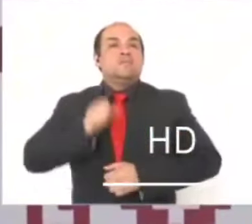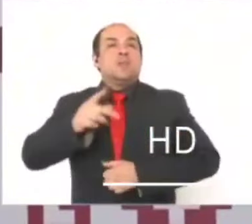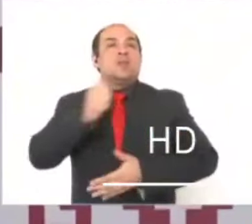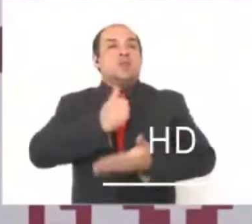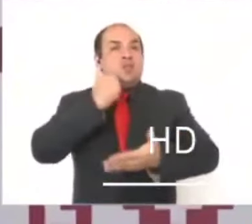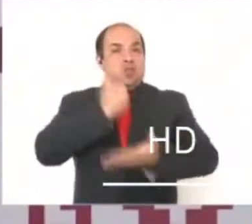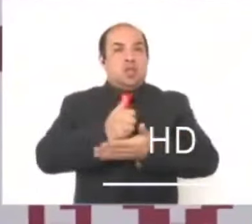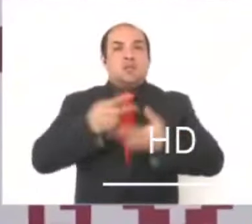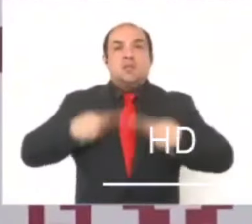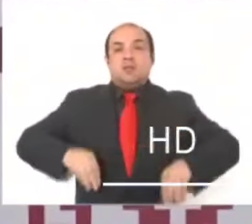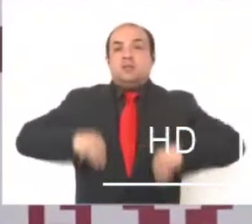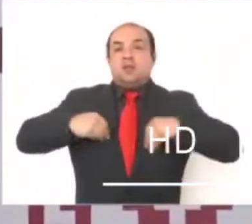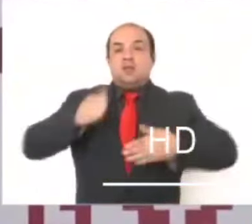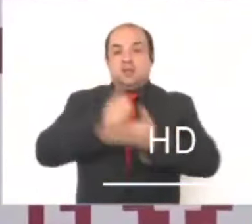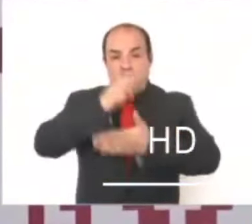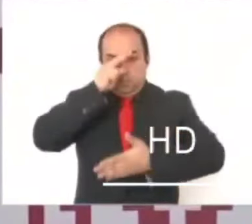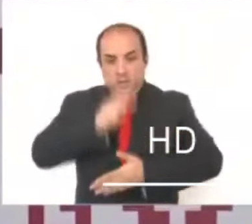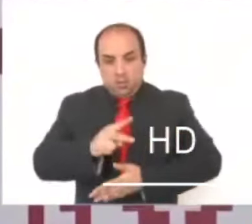los habitantes de esta ciudad.